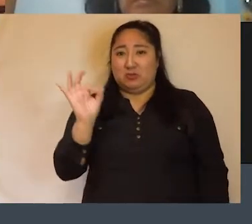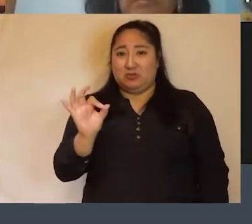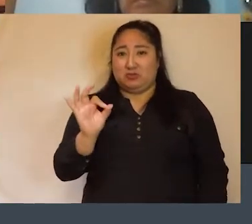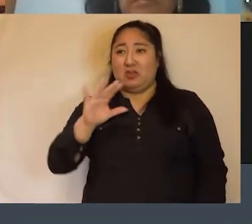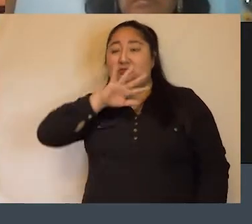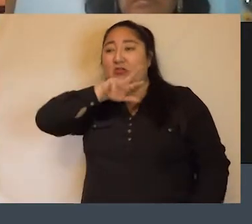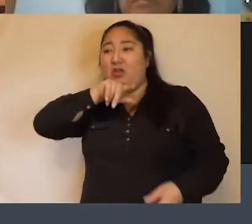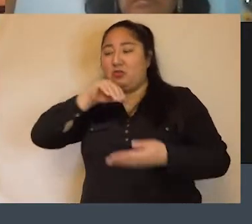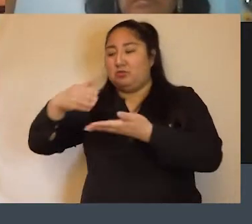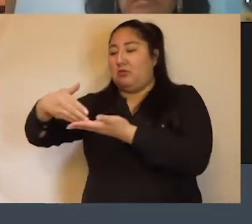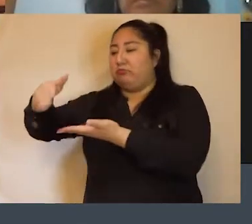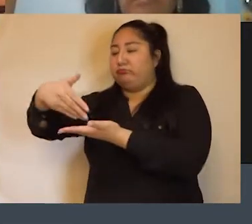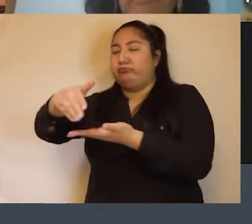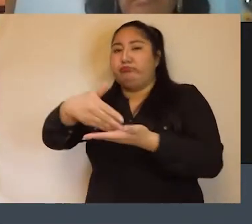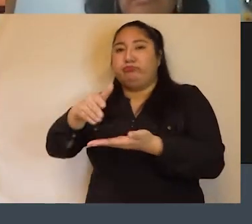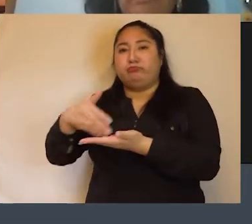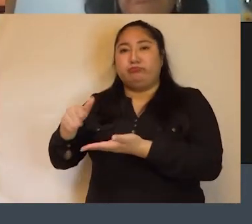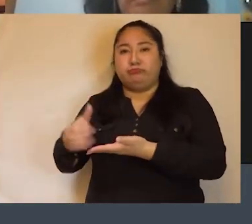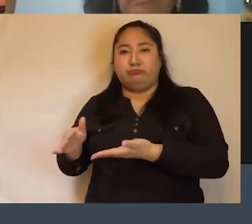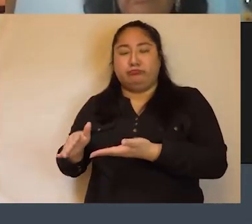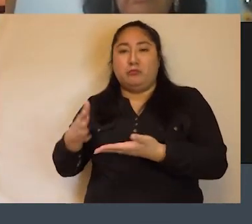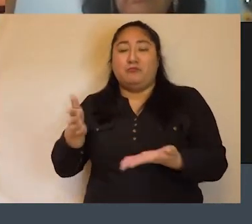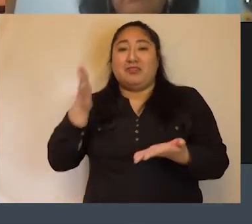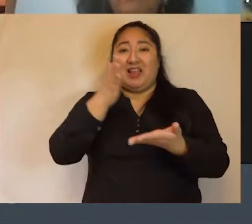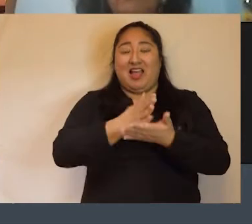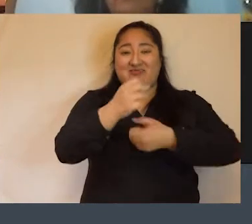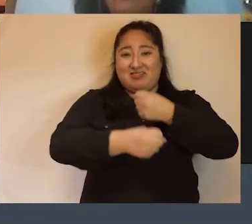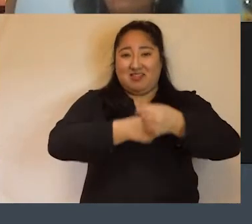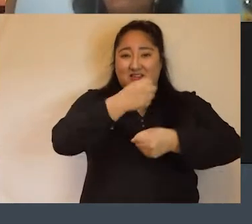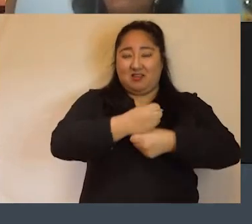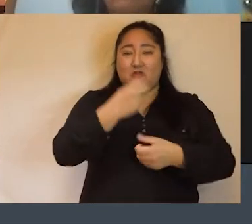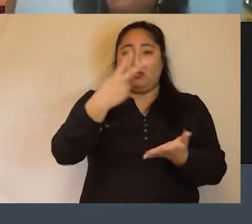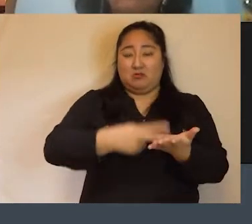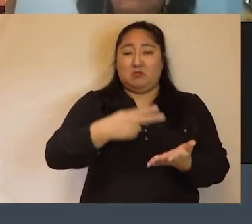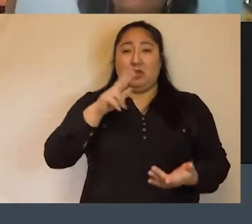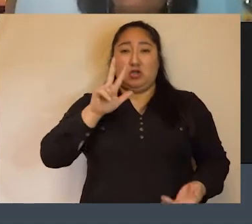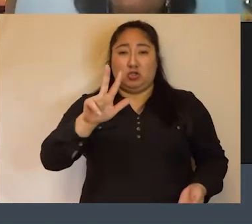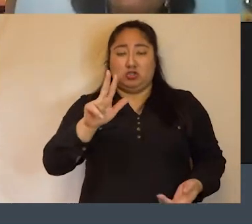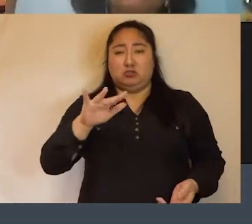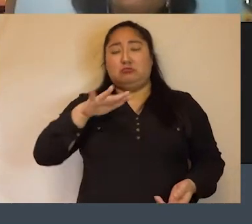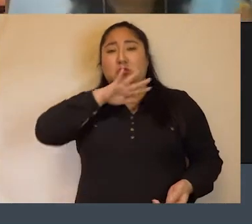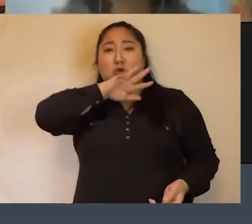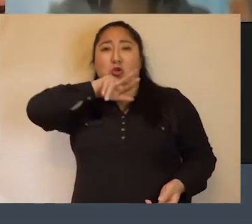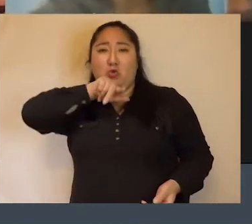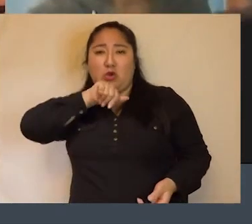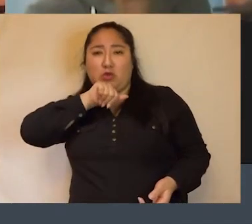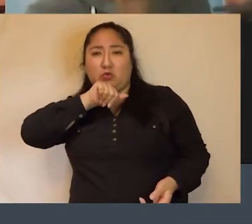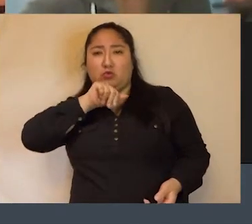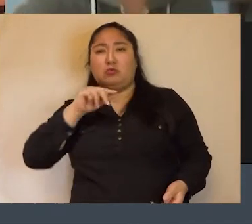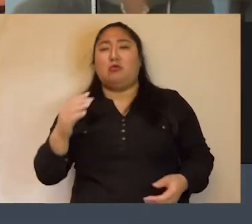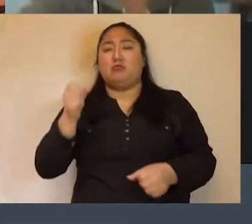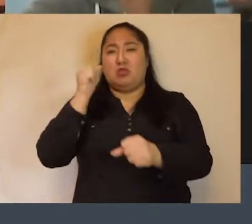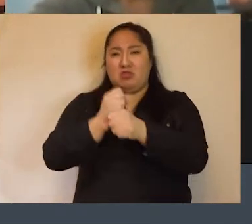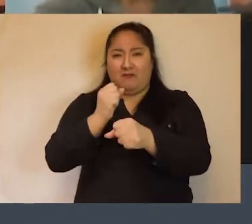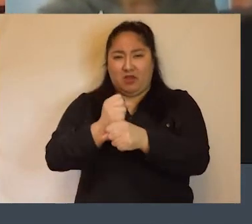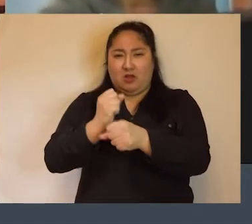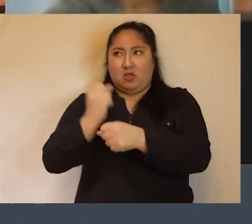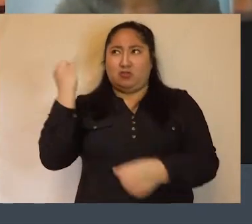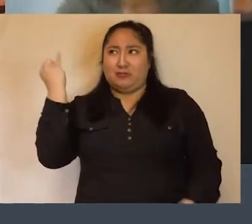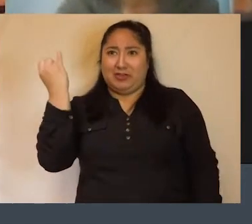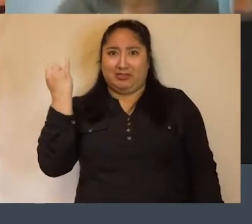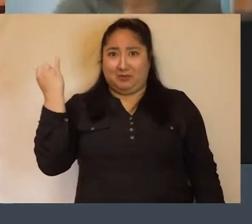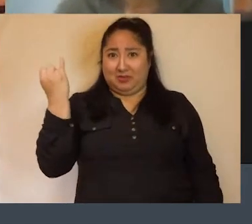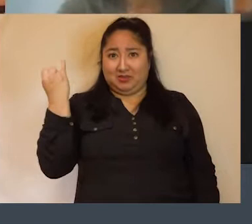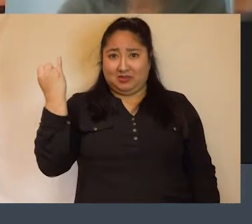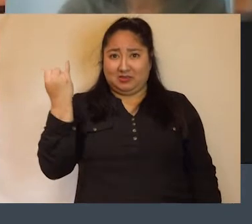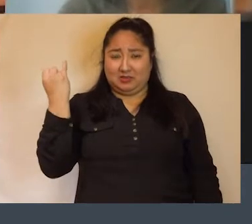al 35% de nuestros adultos mayores. Hasta el año 2008, los adultos mayores que no eran